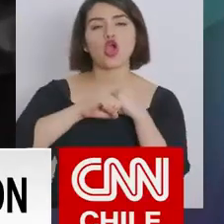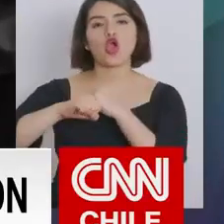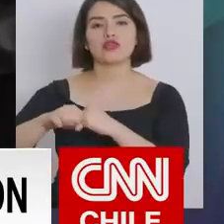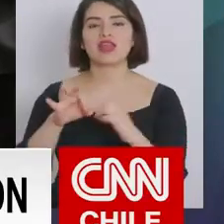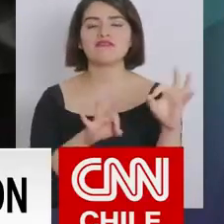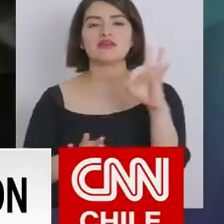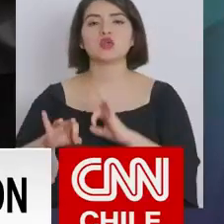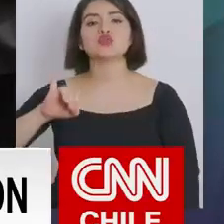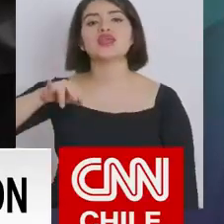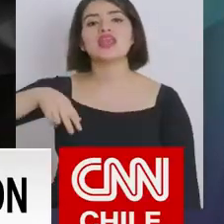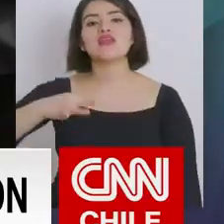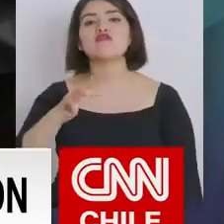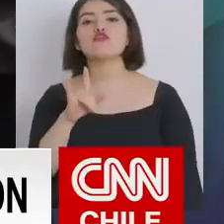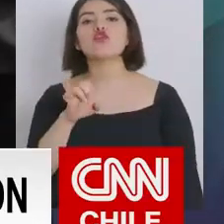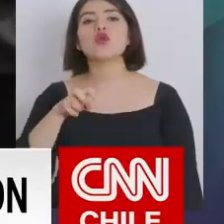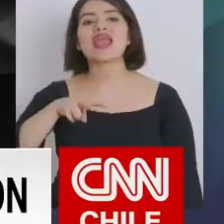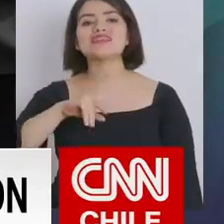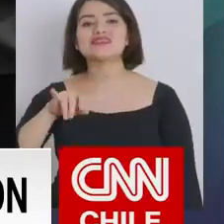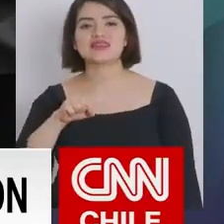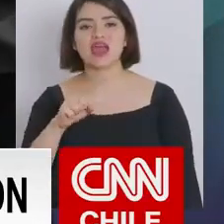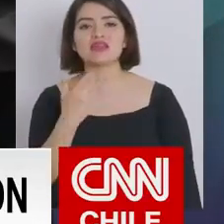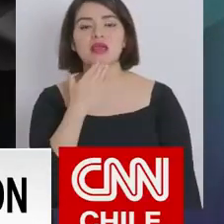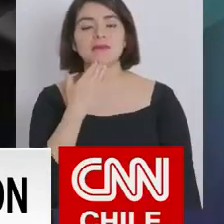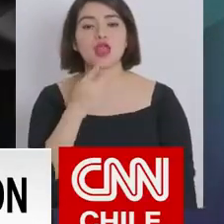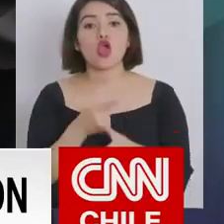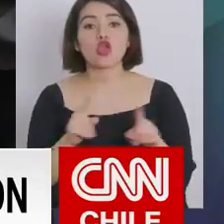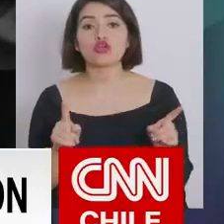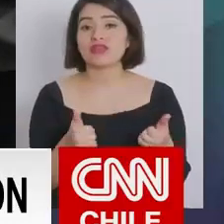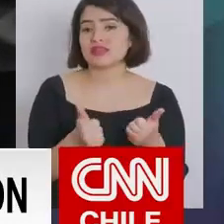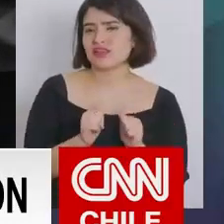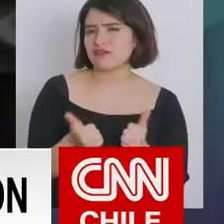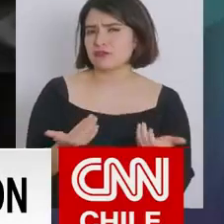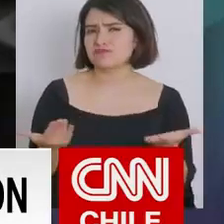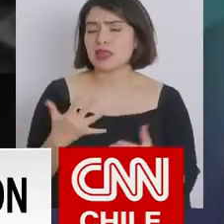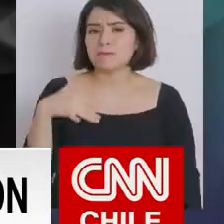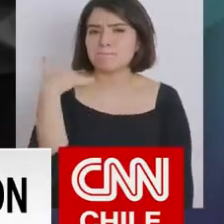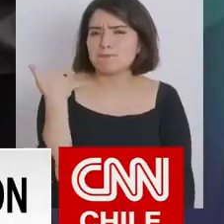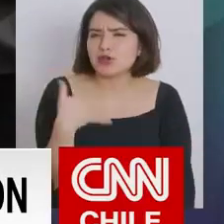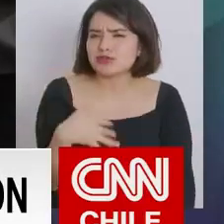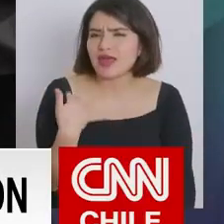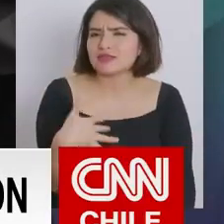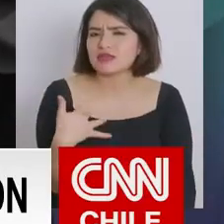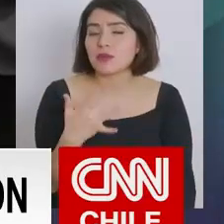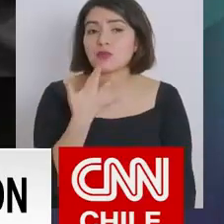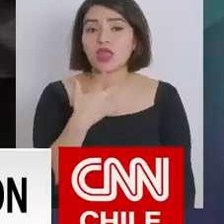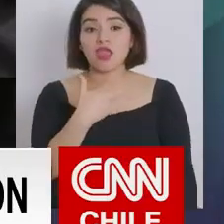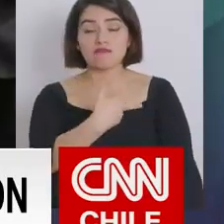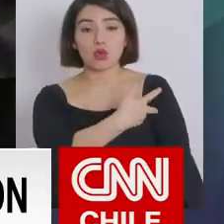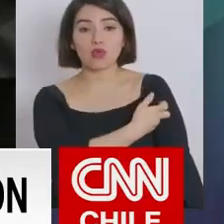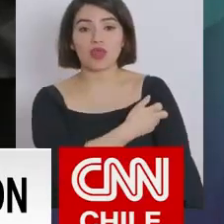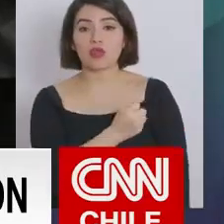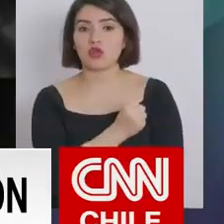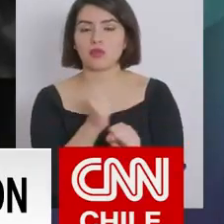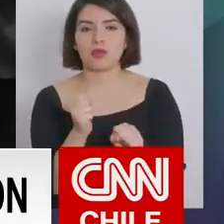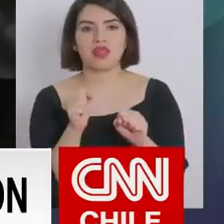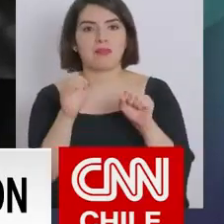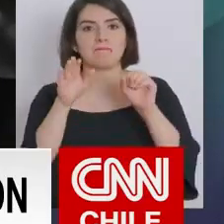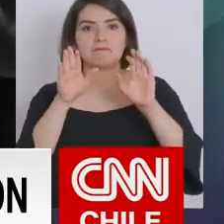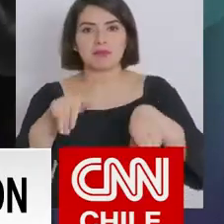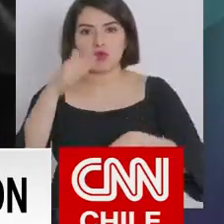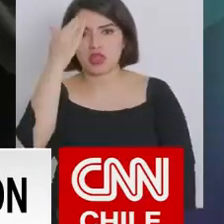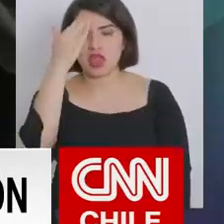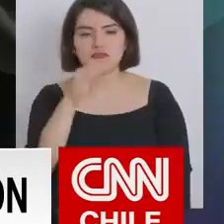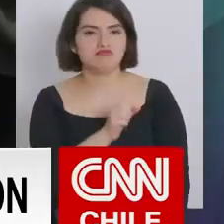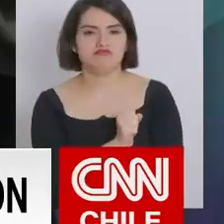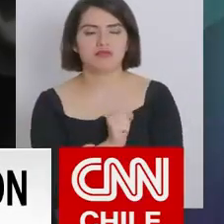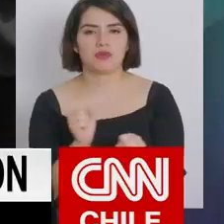la influenza. Y por otro lado, el desafío es importante porque estas vacunas no se pueden colocar simultáneamente.